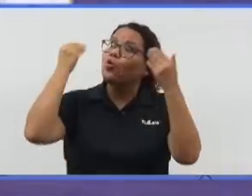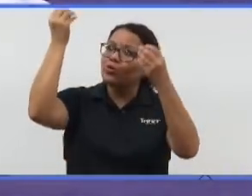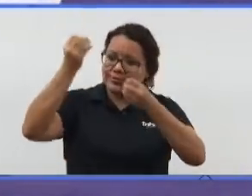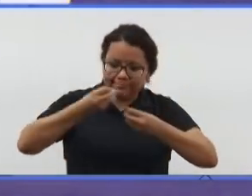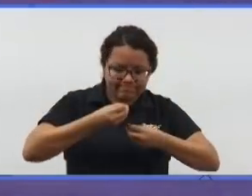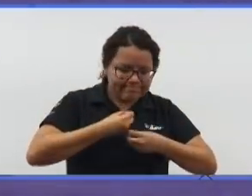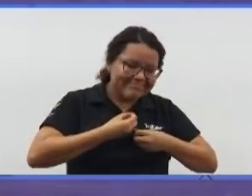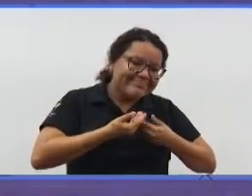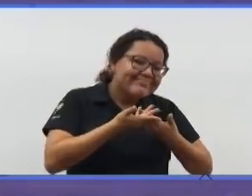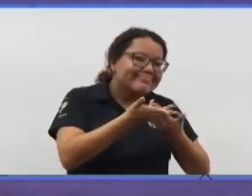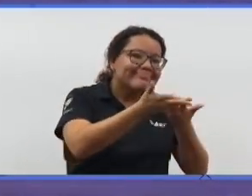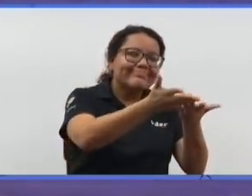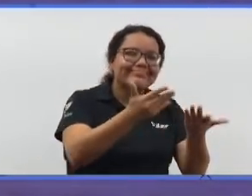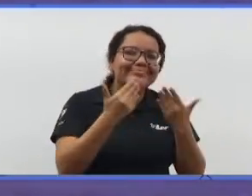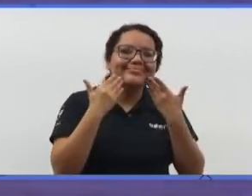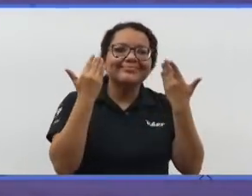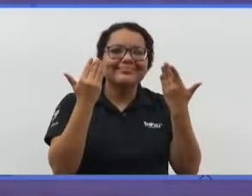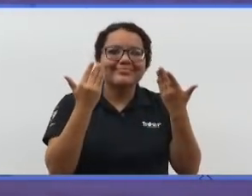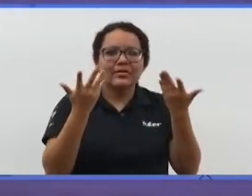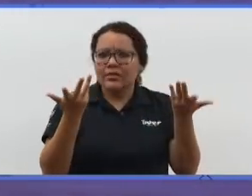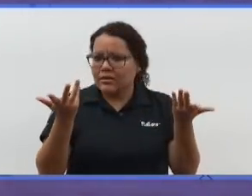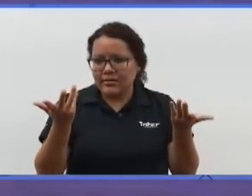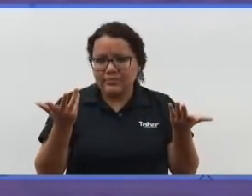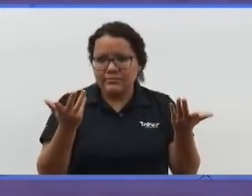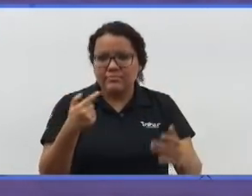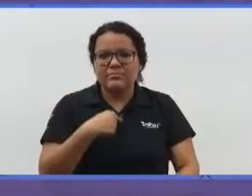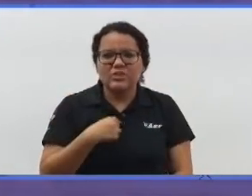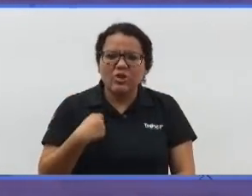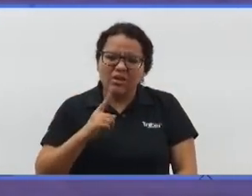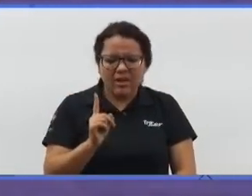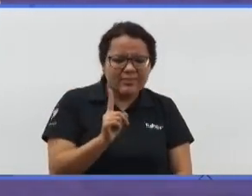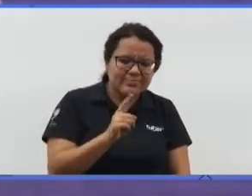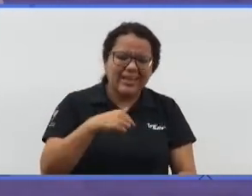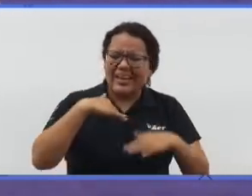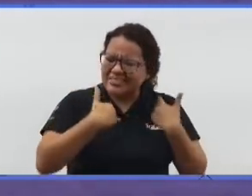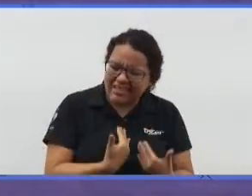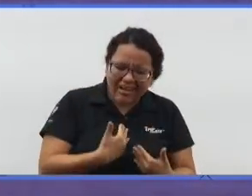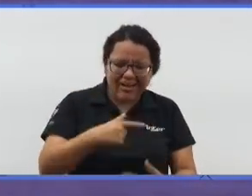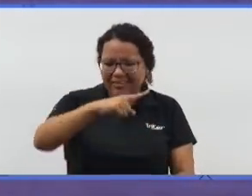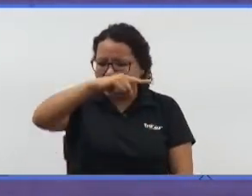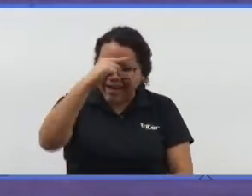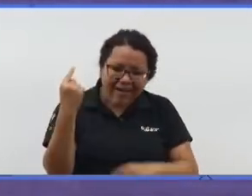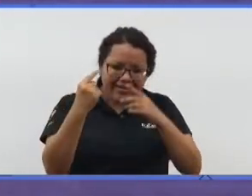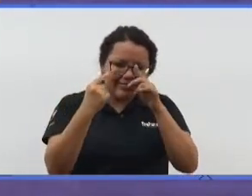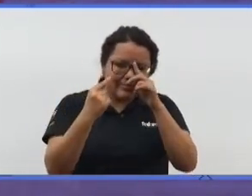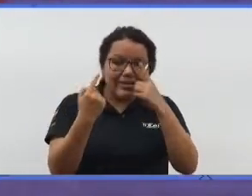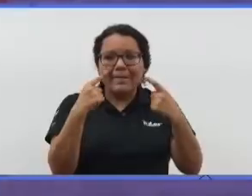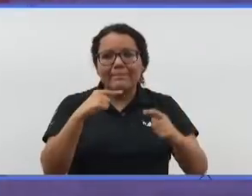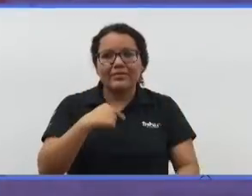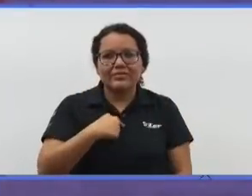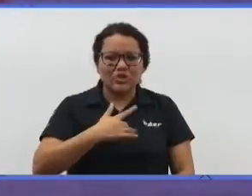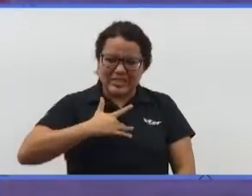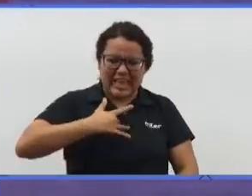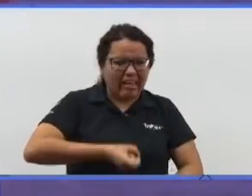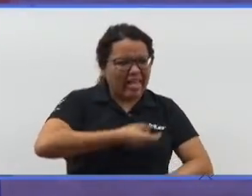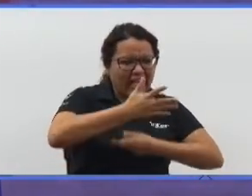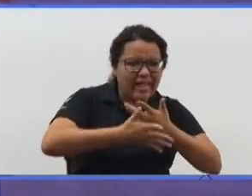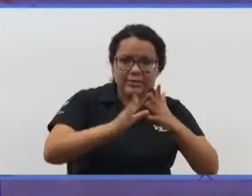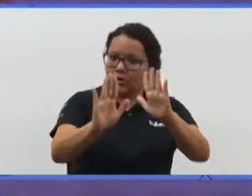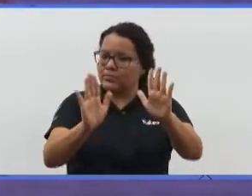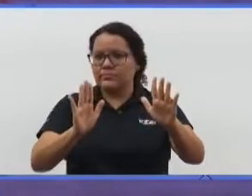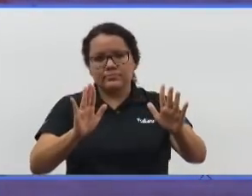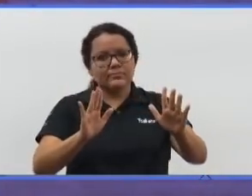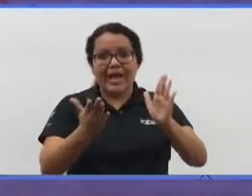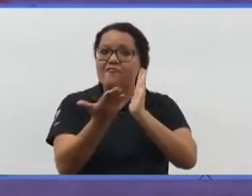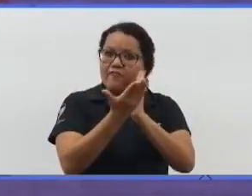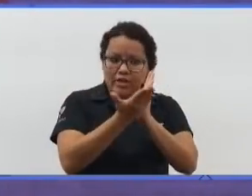mío como va a creer que viene uno cansado x y z yo no vine a compartir lo que yo siento yo vine a compartir lo